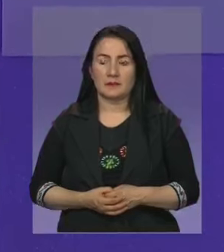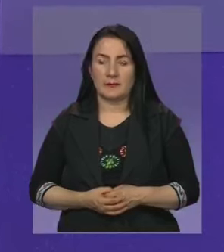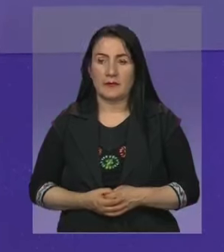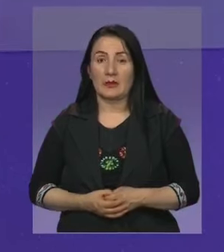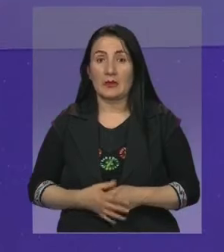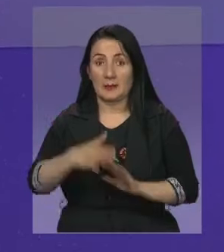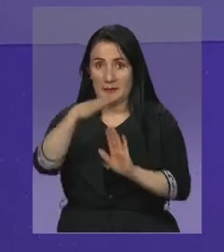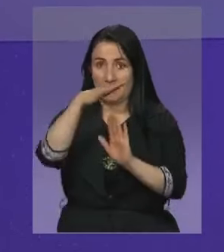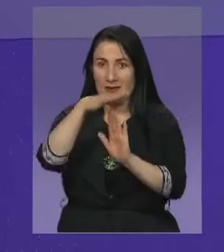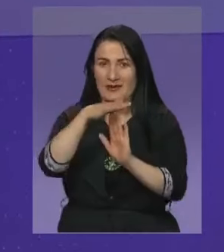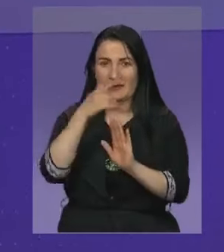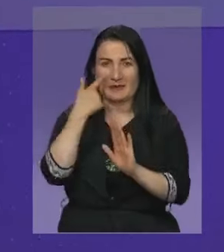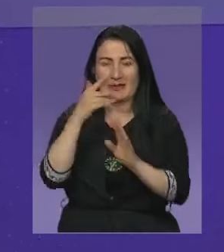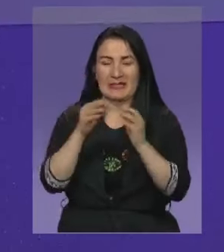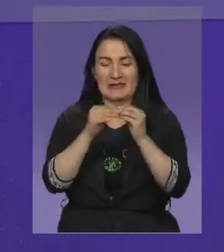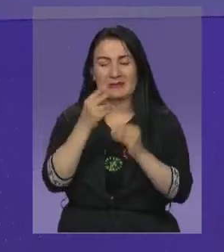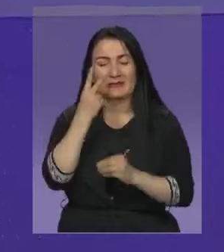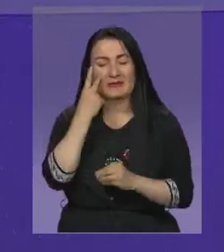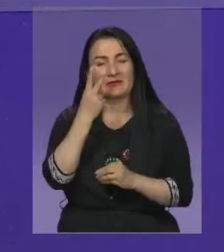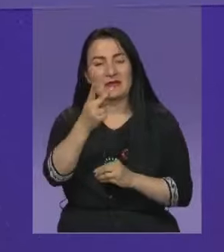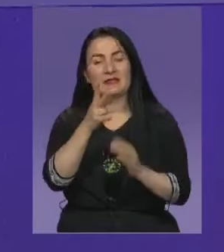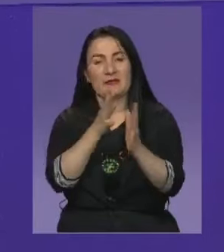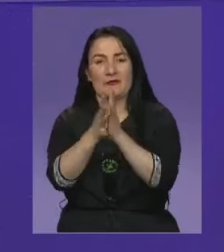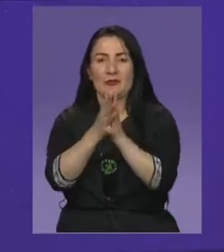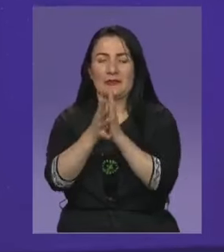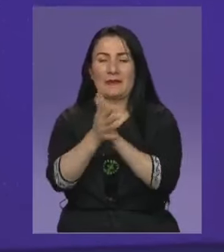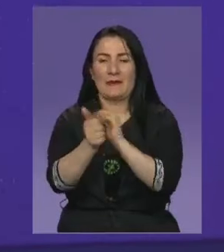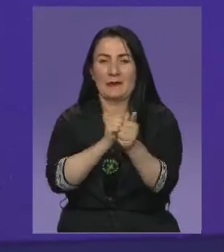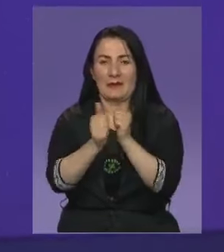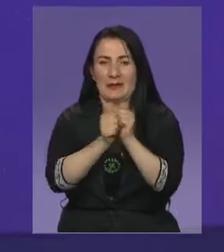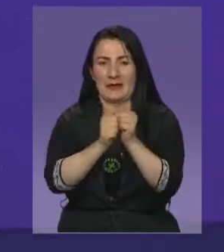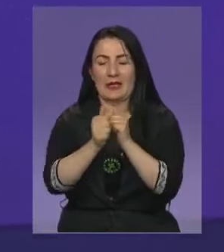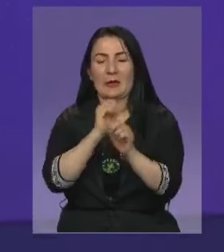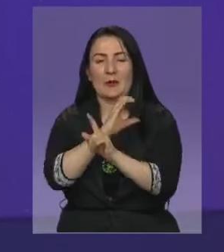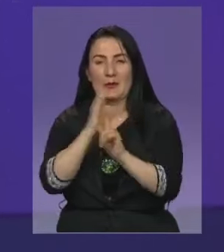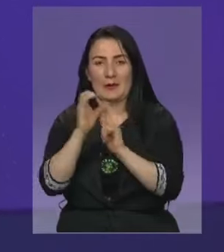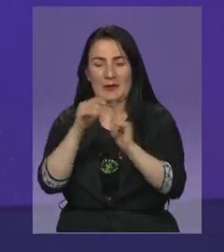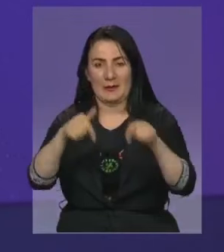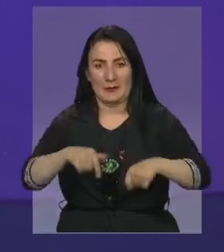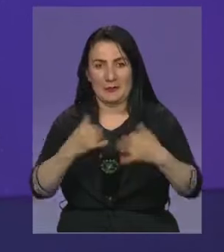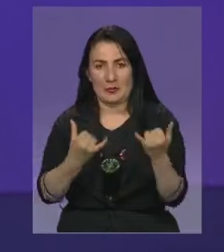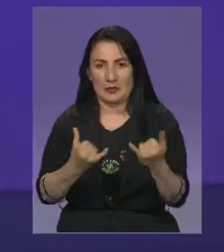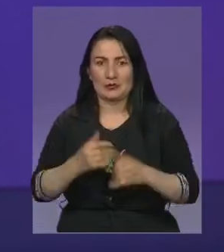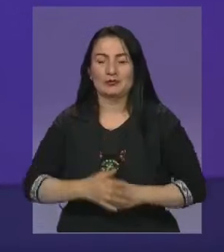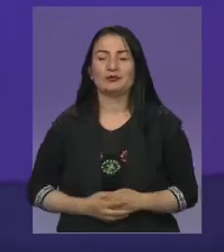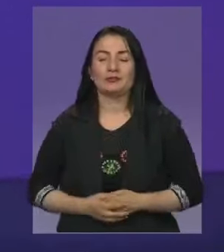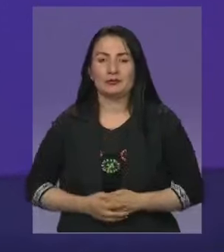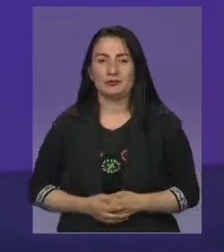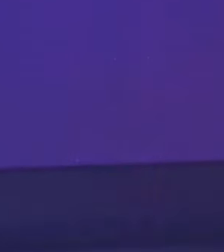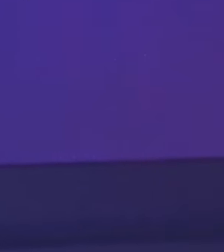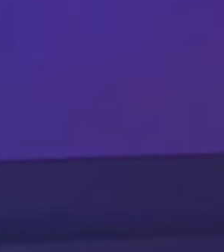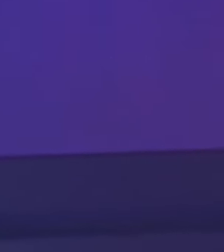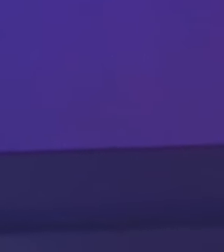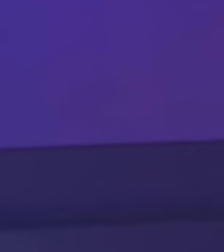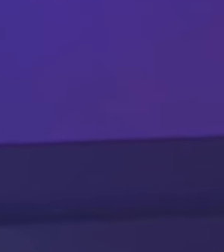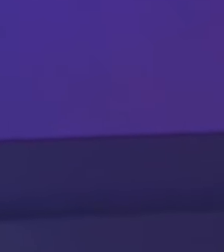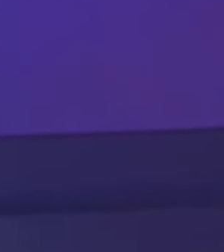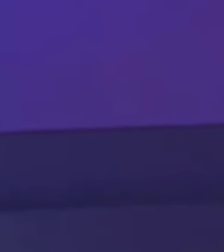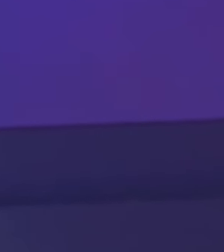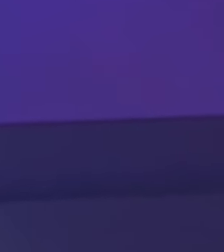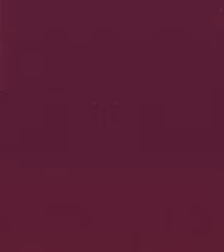Vamos a hacer una breve pausa, pero ya regresaremos con más información deportiva y de la cultura aquí en Ahora. Ya volvemos.